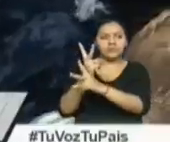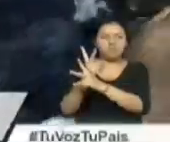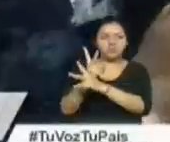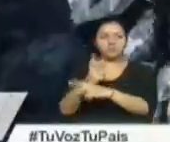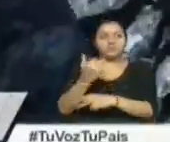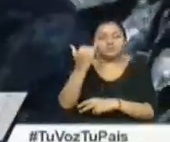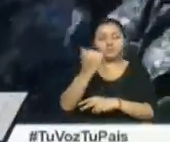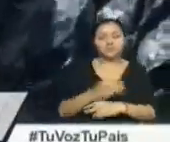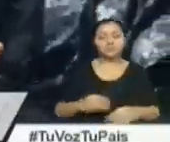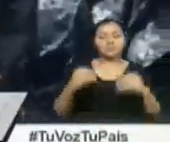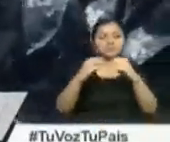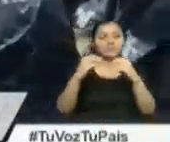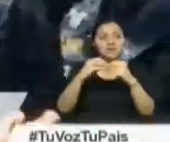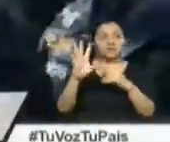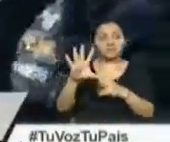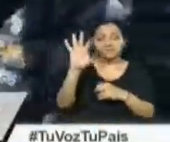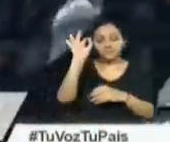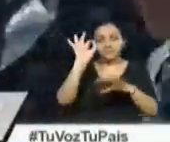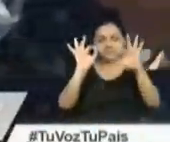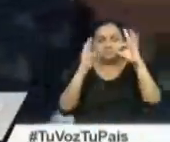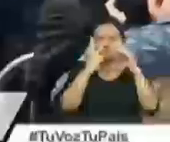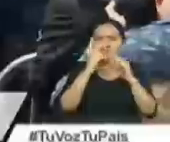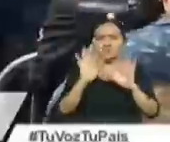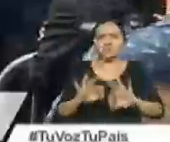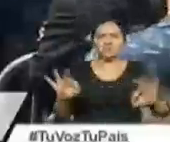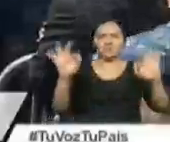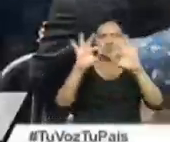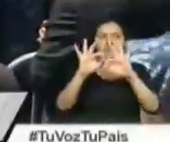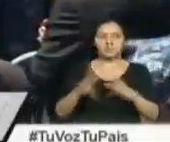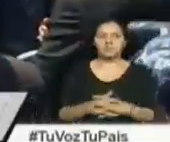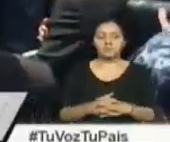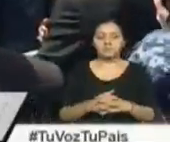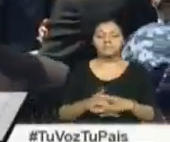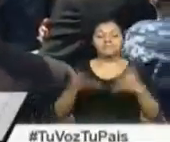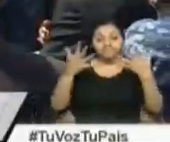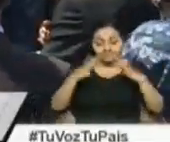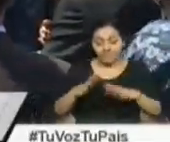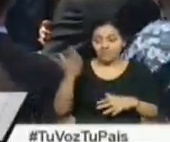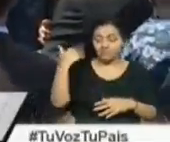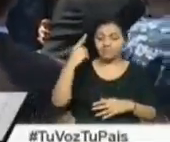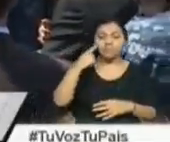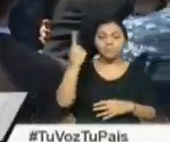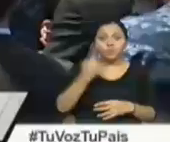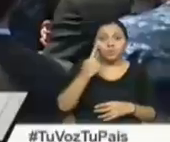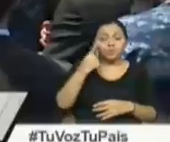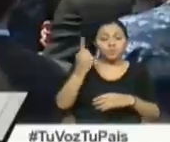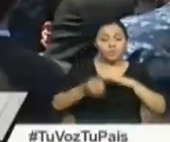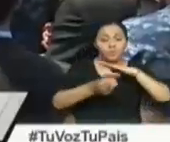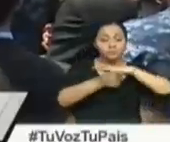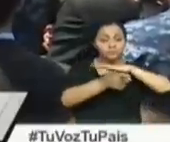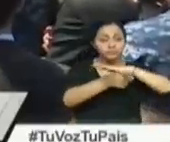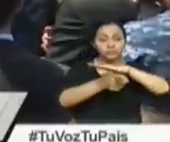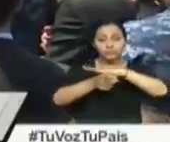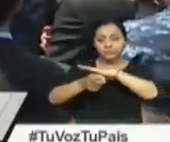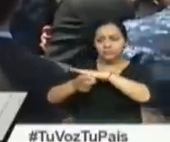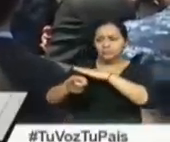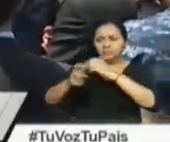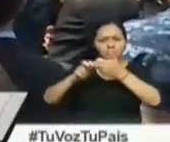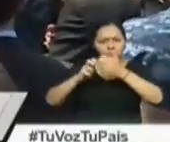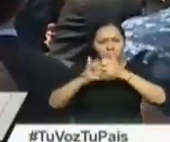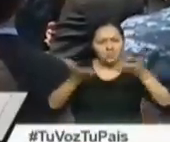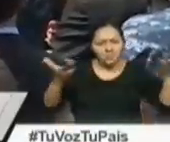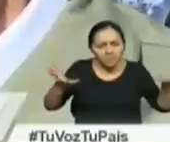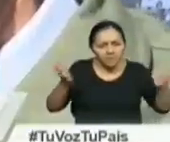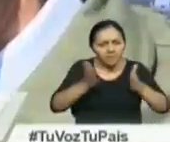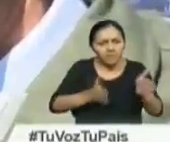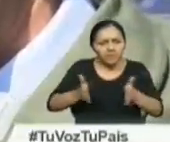eso considera que todas las opciones están sobre la mesa. Tras las últimas pruebas de misil y en medio de sospechas sobre la supuesta